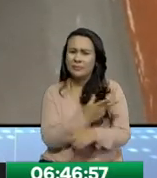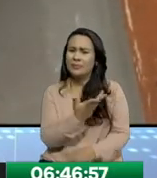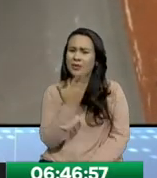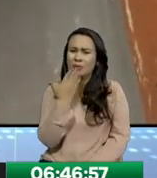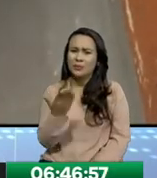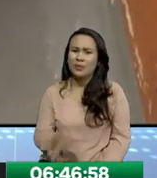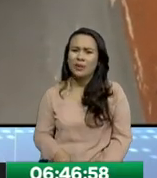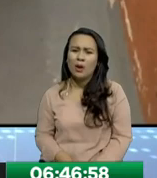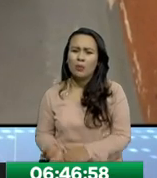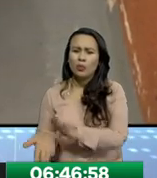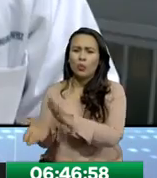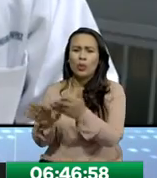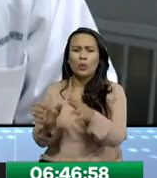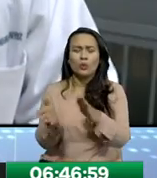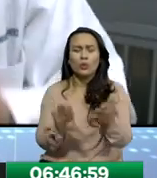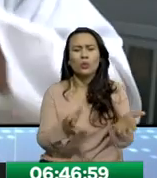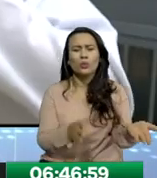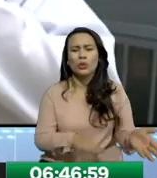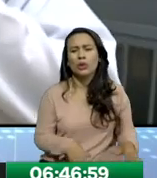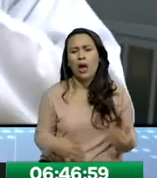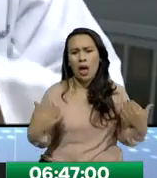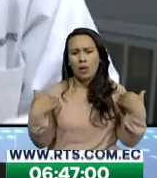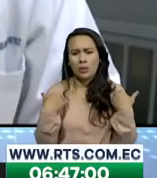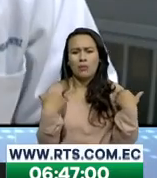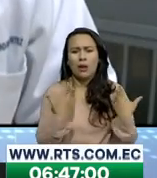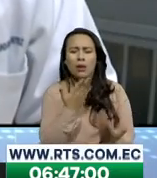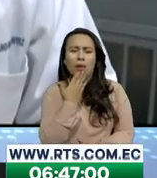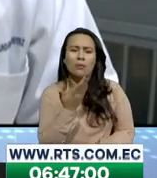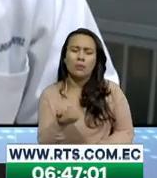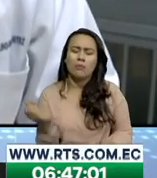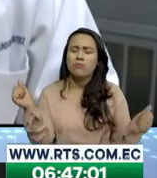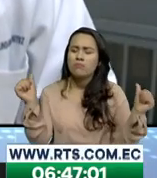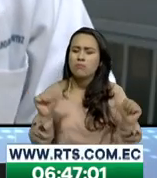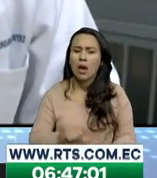absoluta por parte de estos, entre comillas, seres humanos, de darle comida envenenada a estos pobres animales.